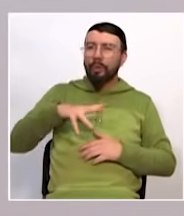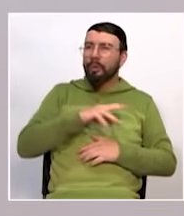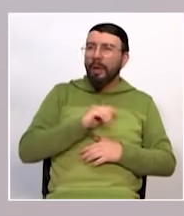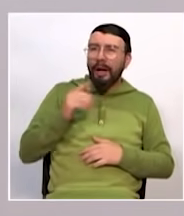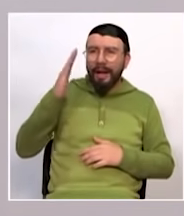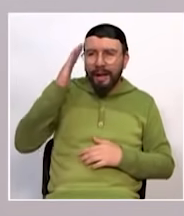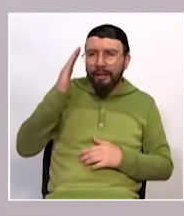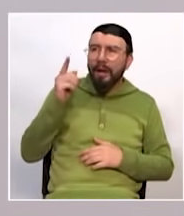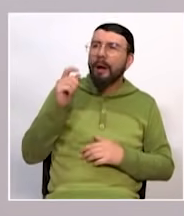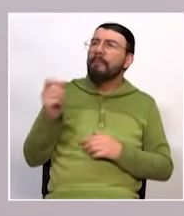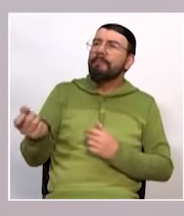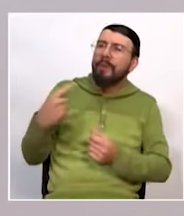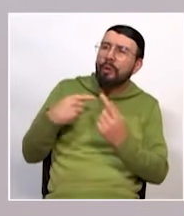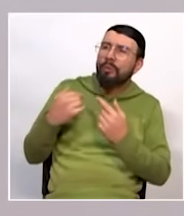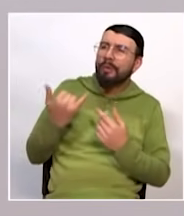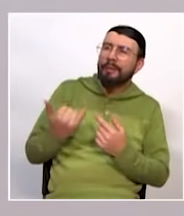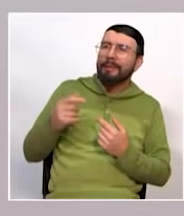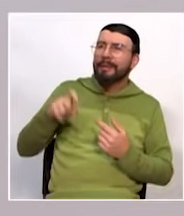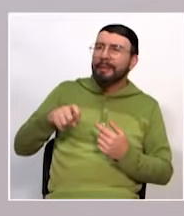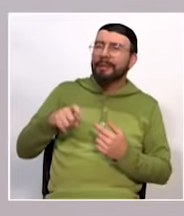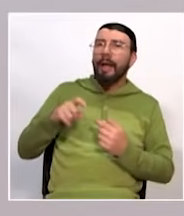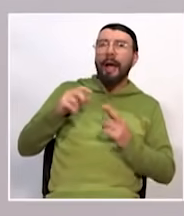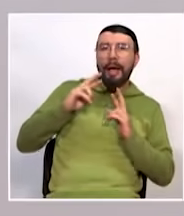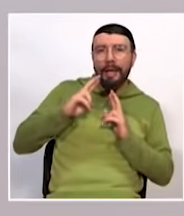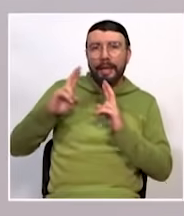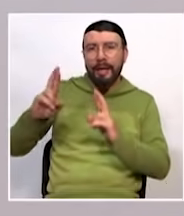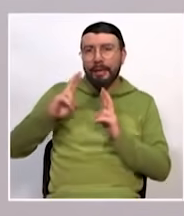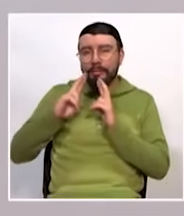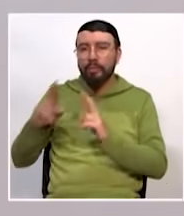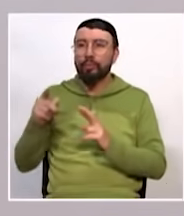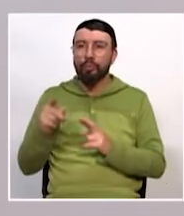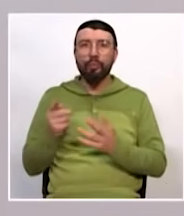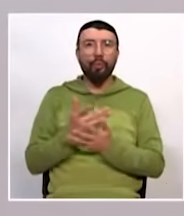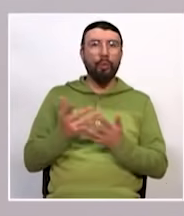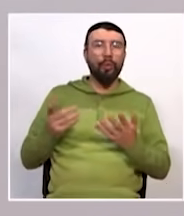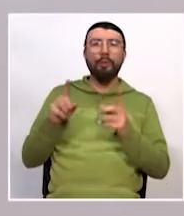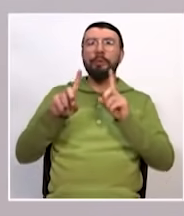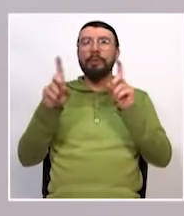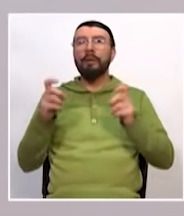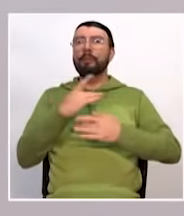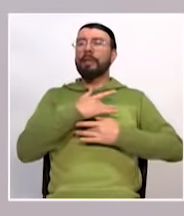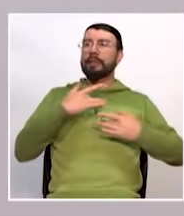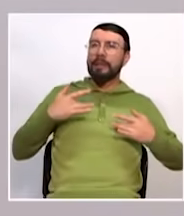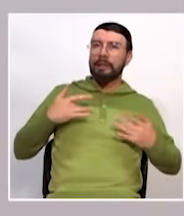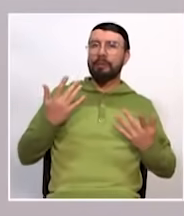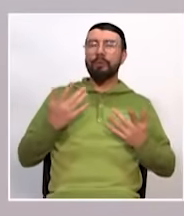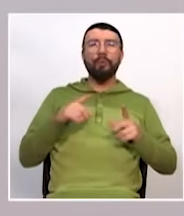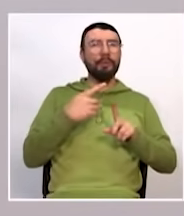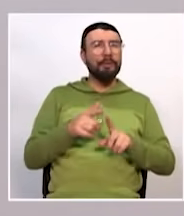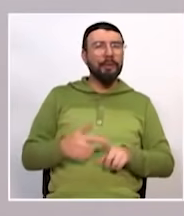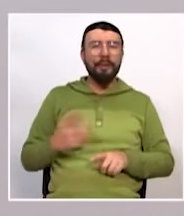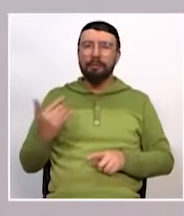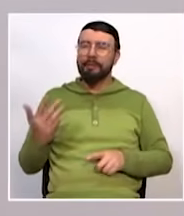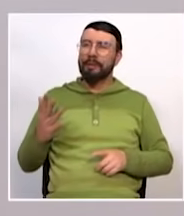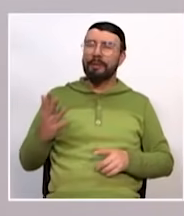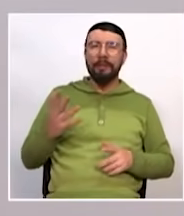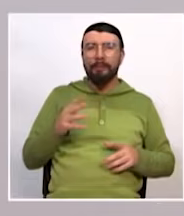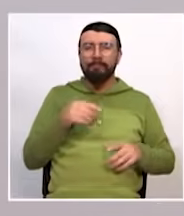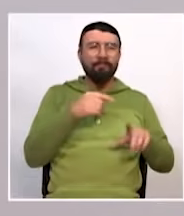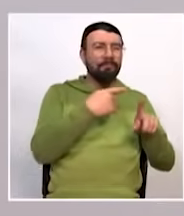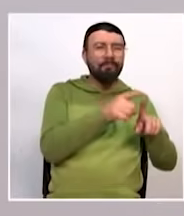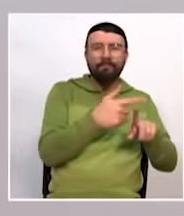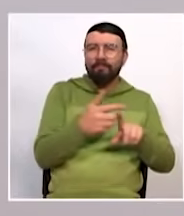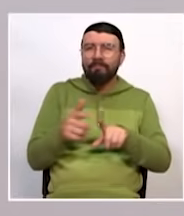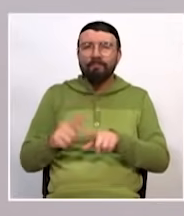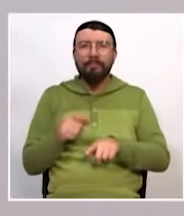preguntas de las necesidades en cuestión de salud desde las diferentes áreas tópicos distintos de la enfermedad